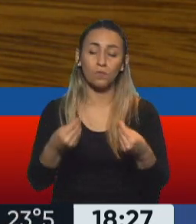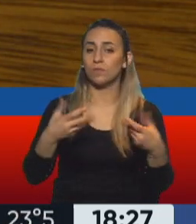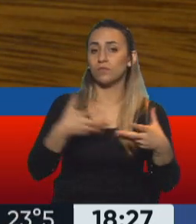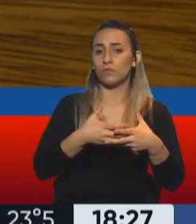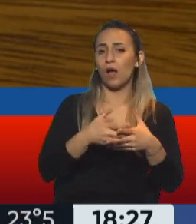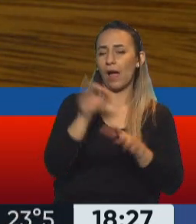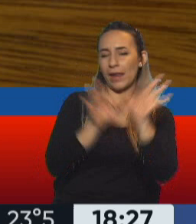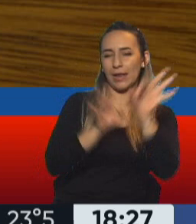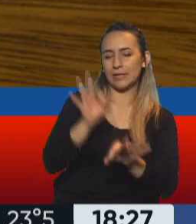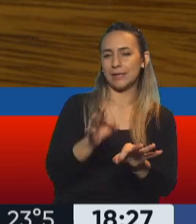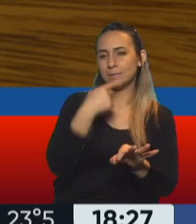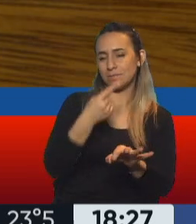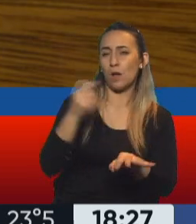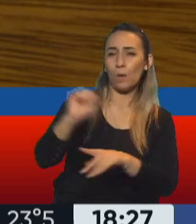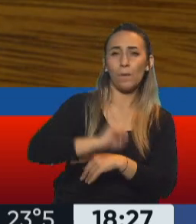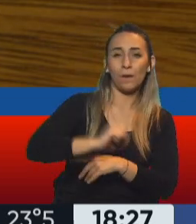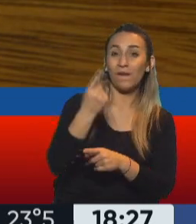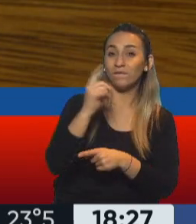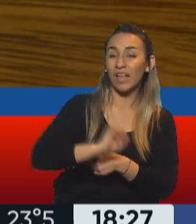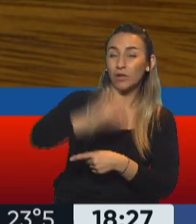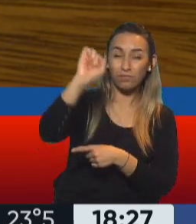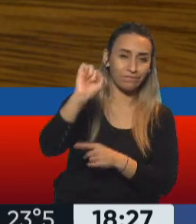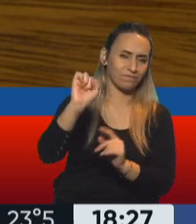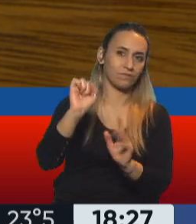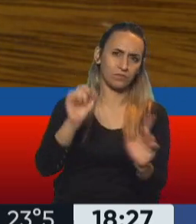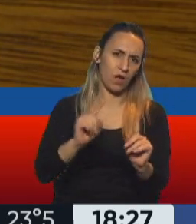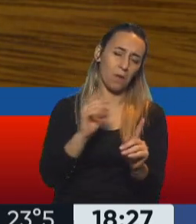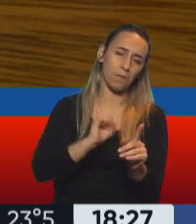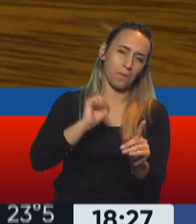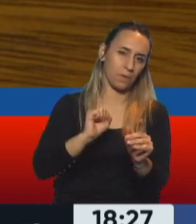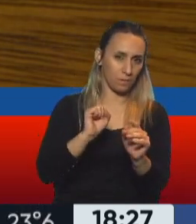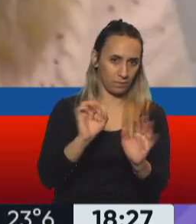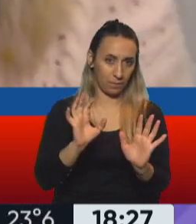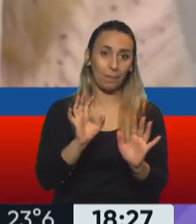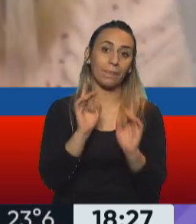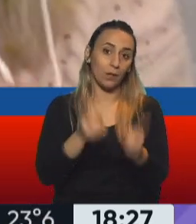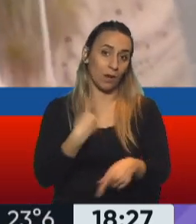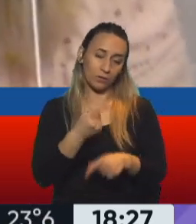no esperan una evaluación brusca, pero sí, bueno, seguir atento